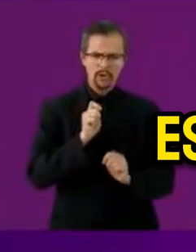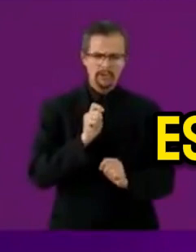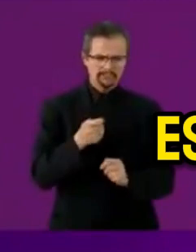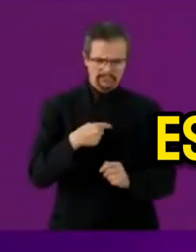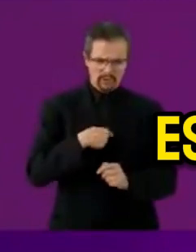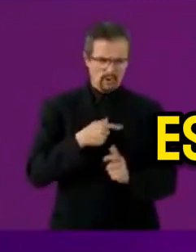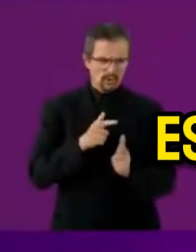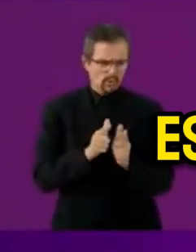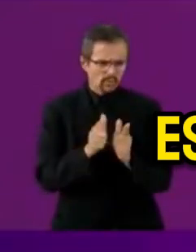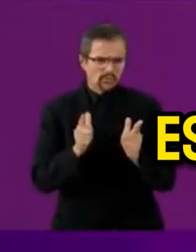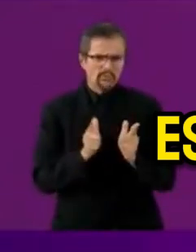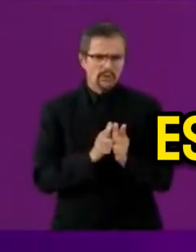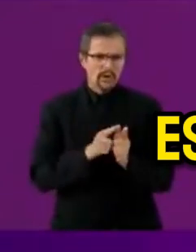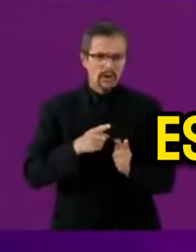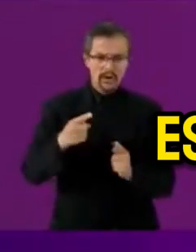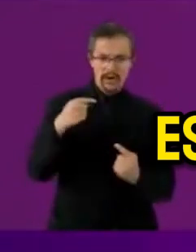llegando sin ningún compromiso con grupos de interés